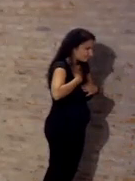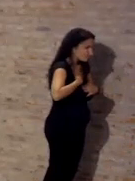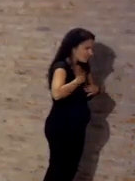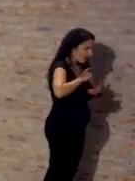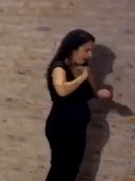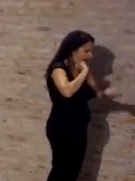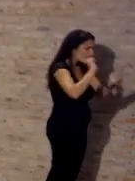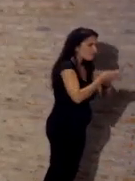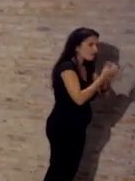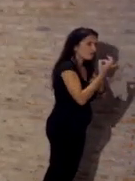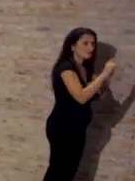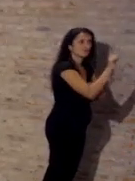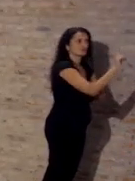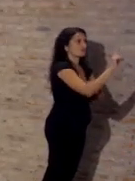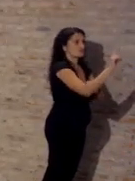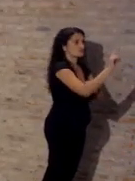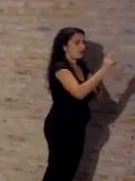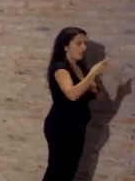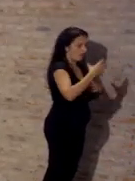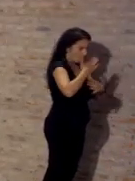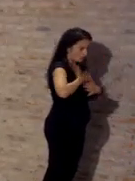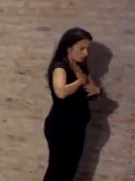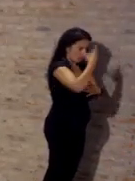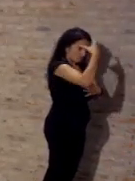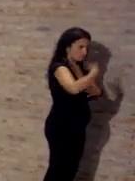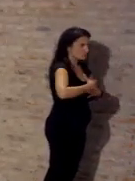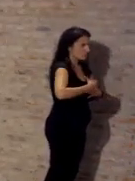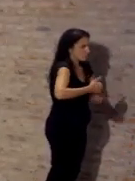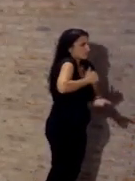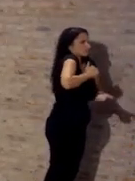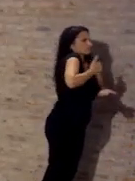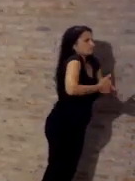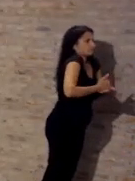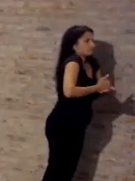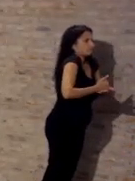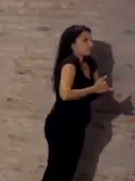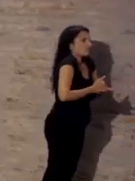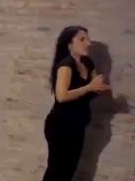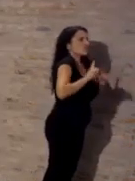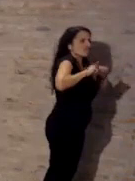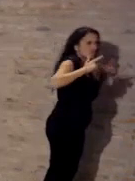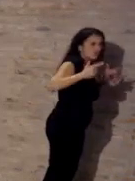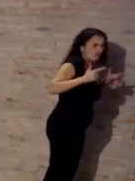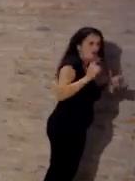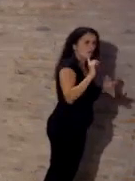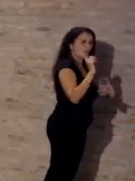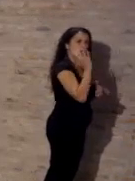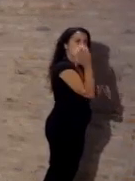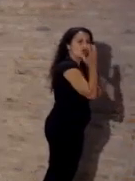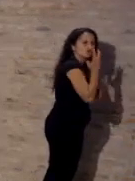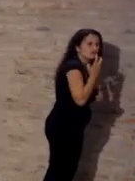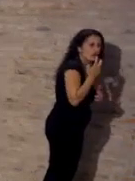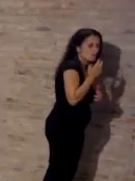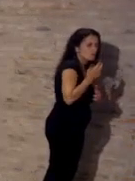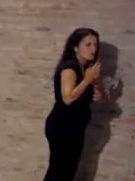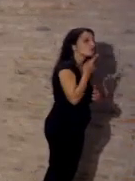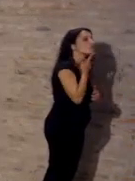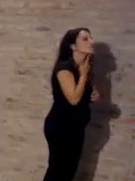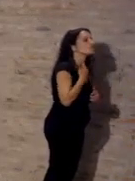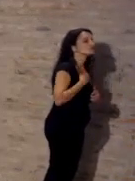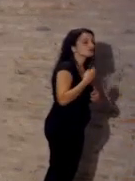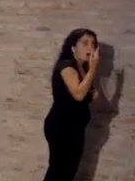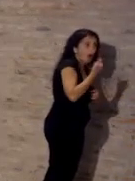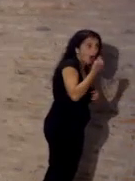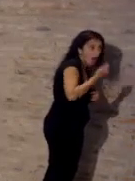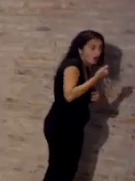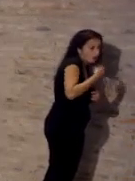como somos Estamos muy dispuestas a contarles que gozamos que disfrutamos que nos pasan un montón de cosas buenas y un montón